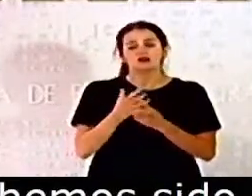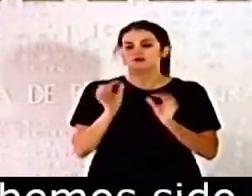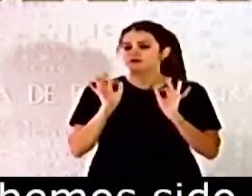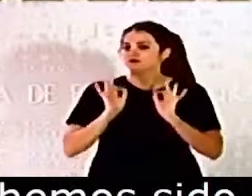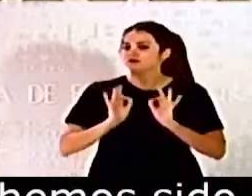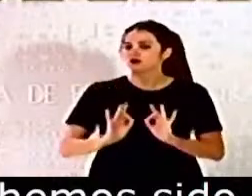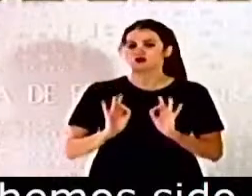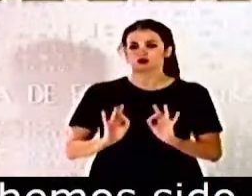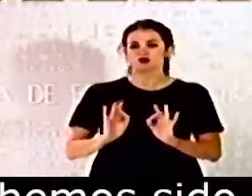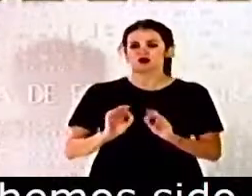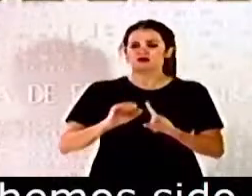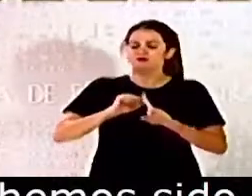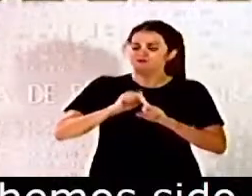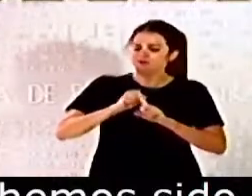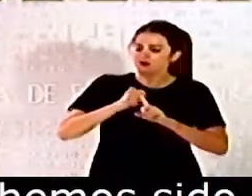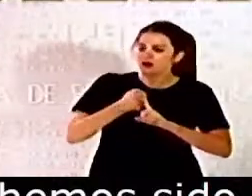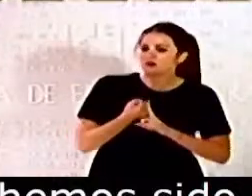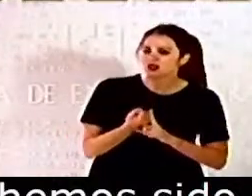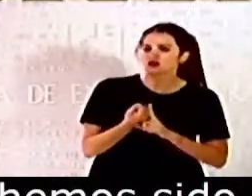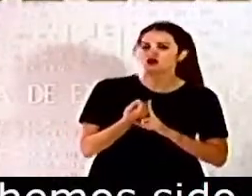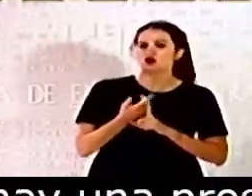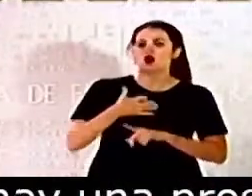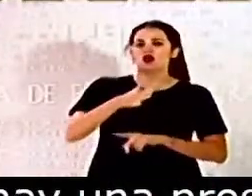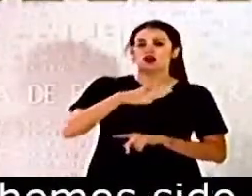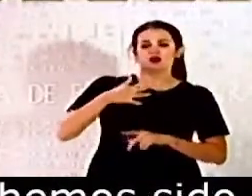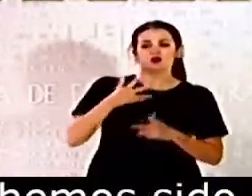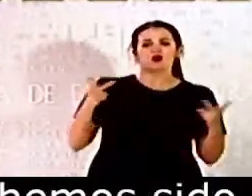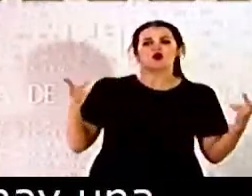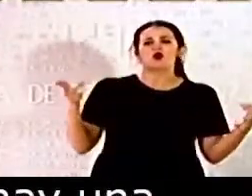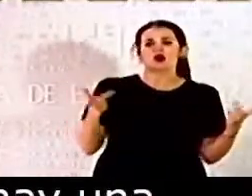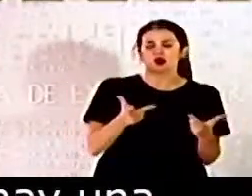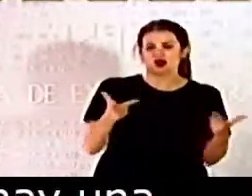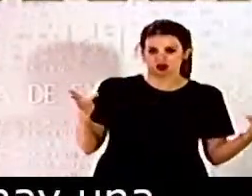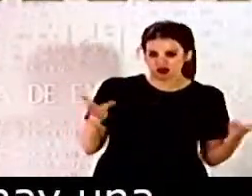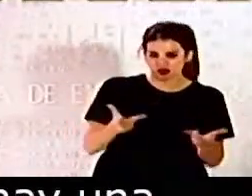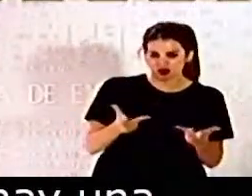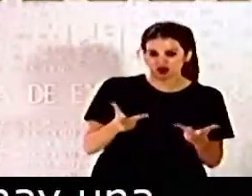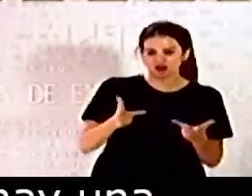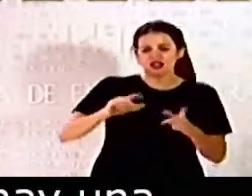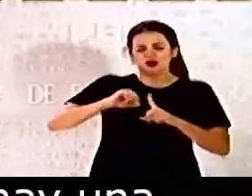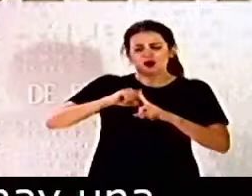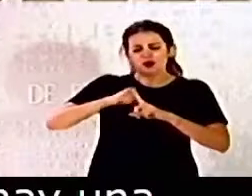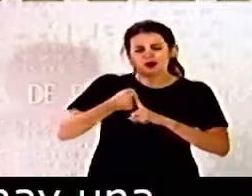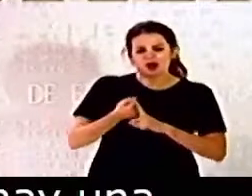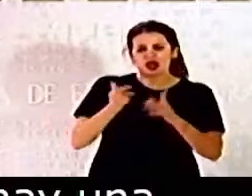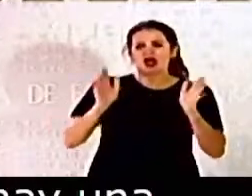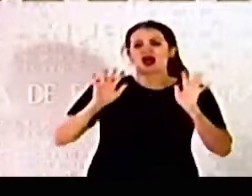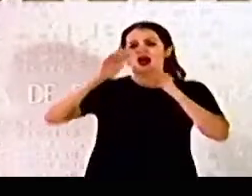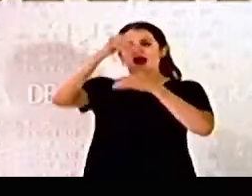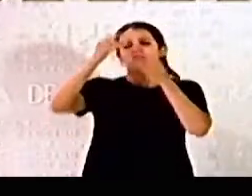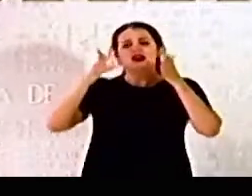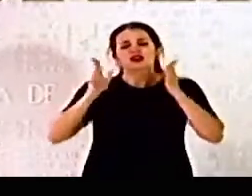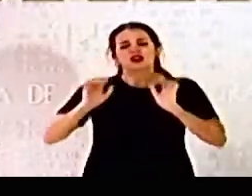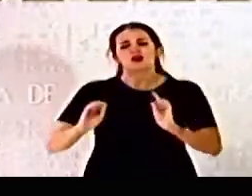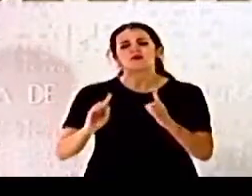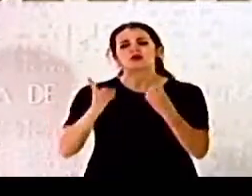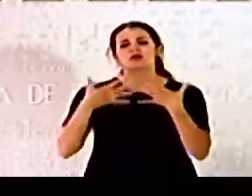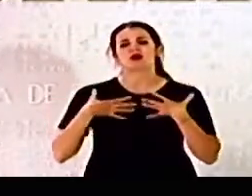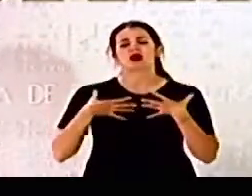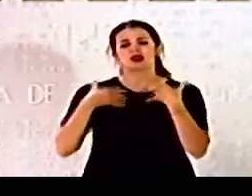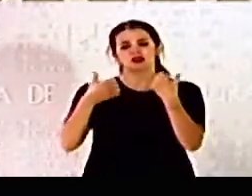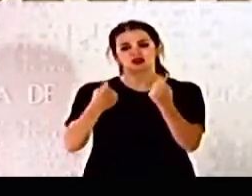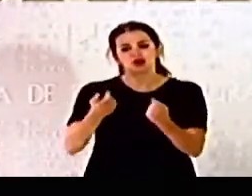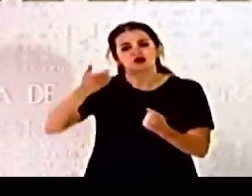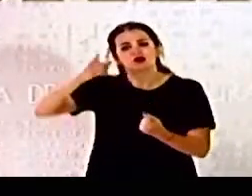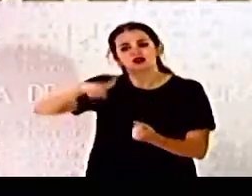hay una presión muy importante de las urgencias, hay una presión muy importante de la atención primaria de salud y hay una presión muy